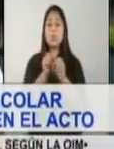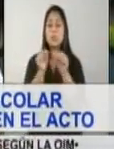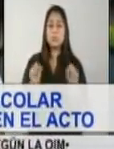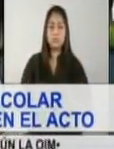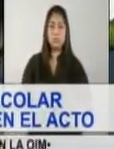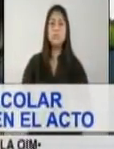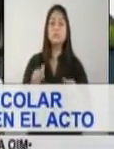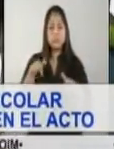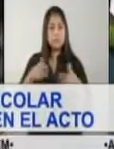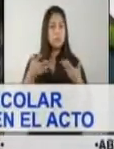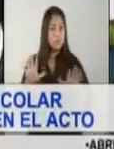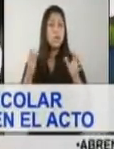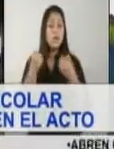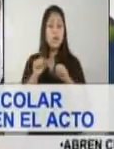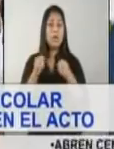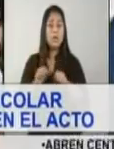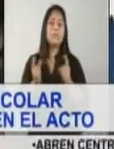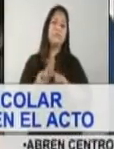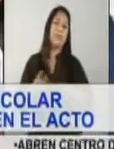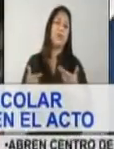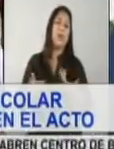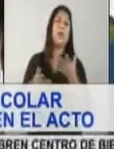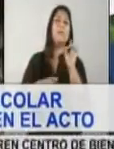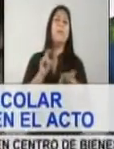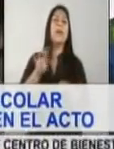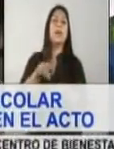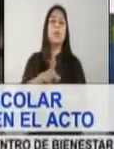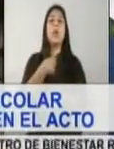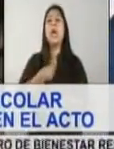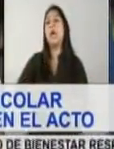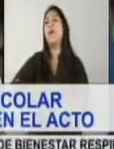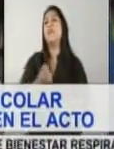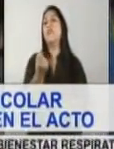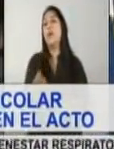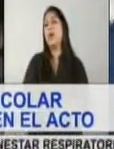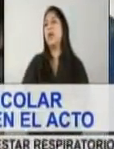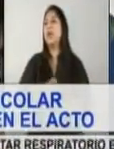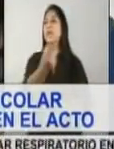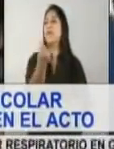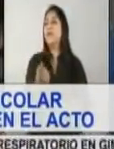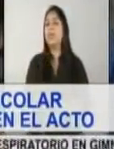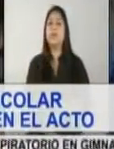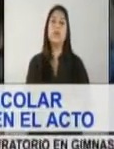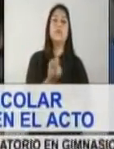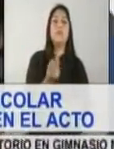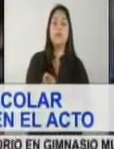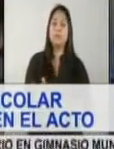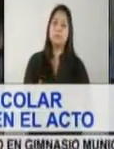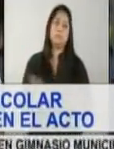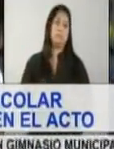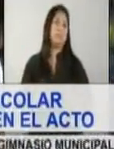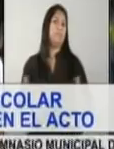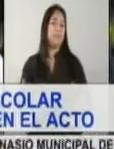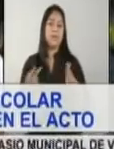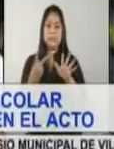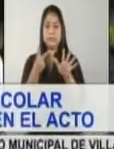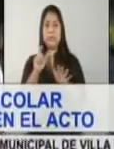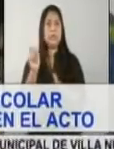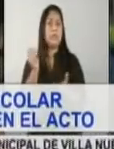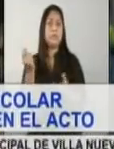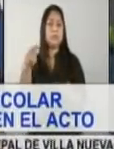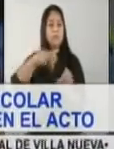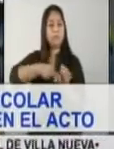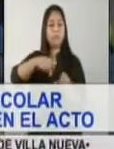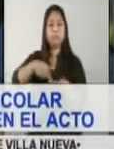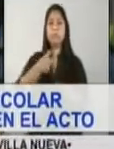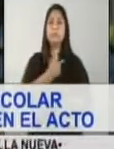haciendo. Por supuesto que para algunos todavía no es suficiente, pero si a duras penas llevamos 7 meses en el poder